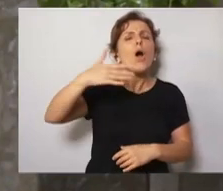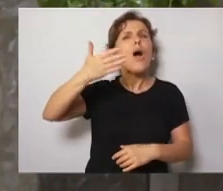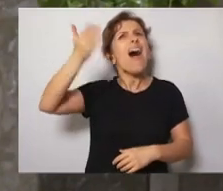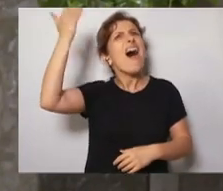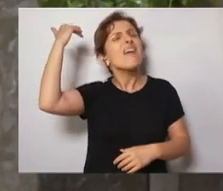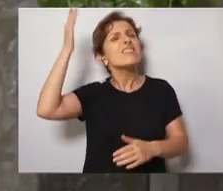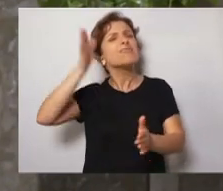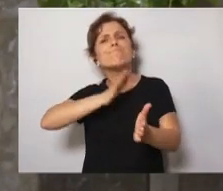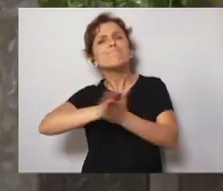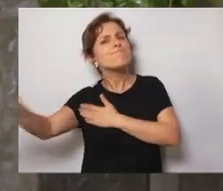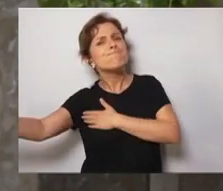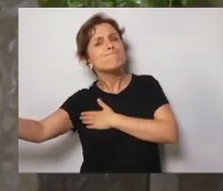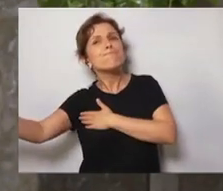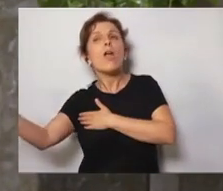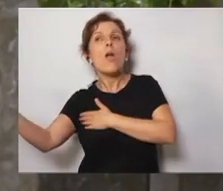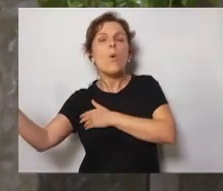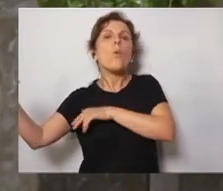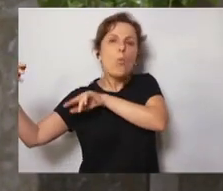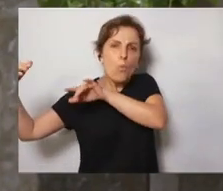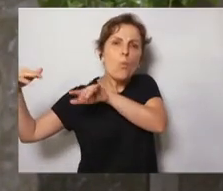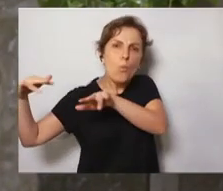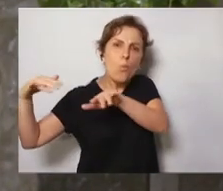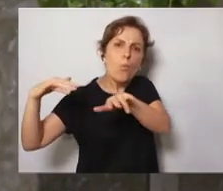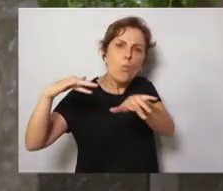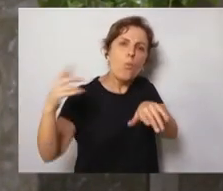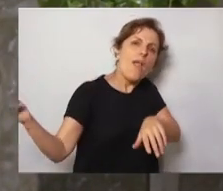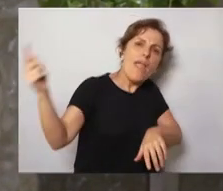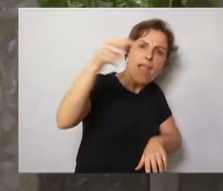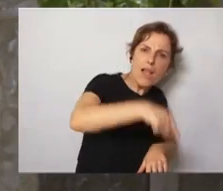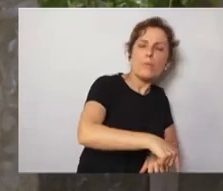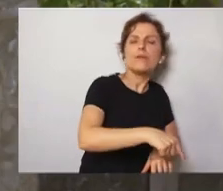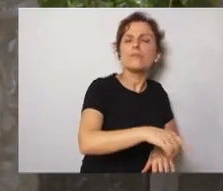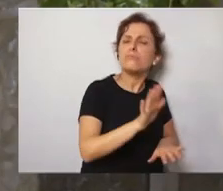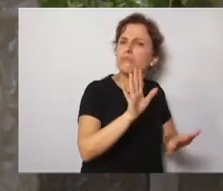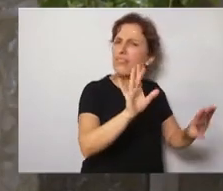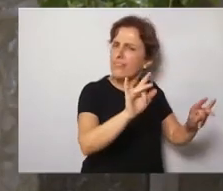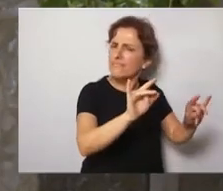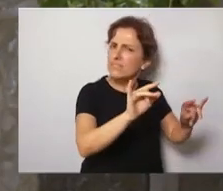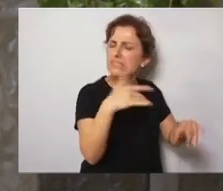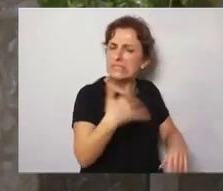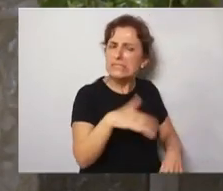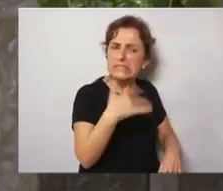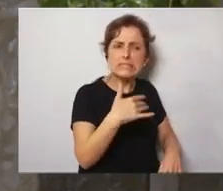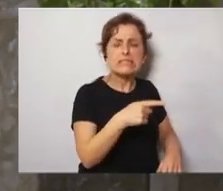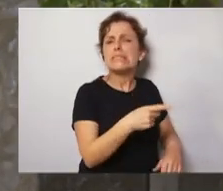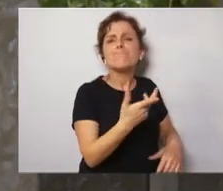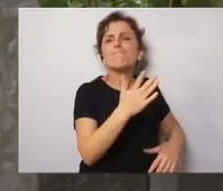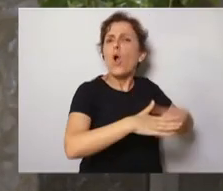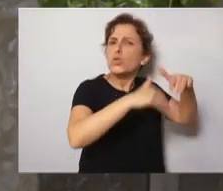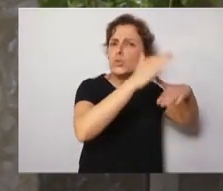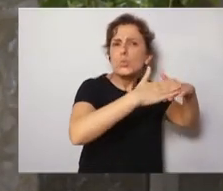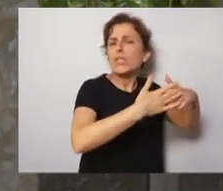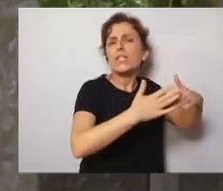con mucho trabajo con muchas dificultades tenían que reconstruir el templo resistir a los